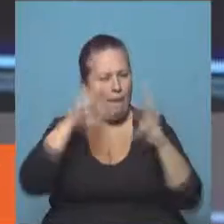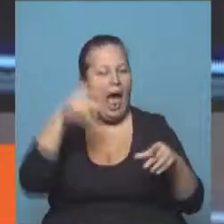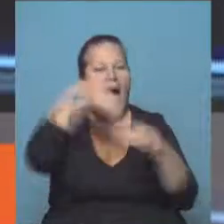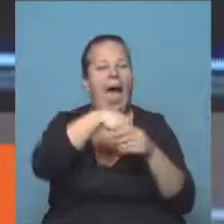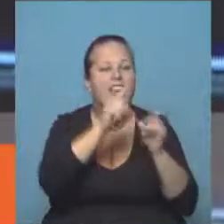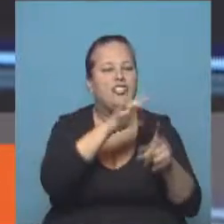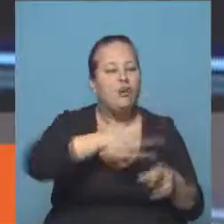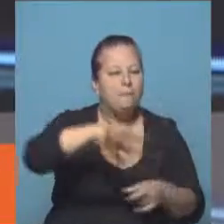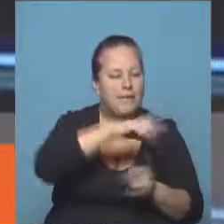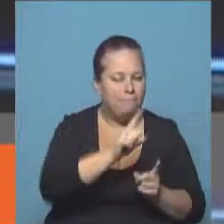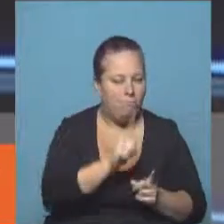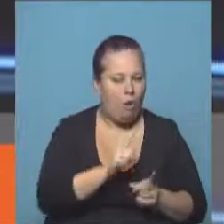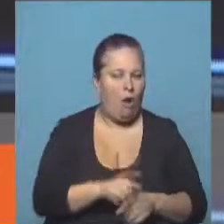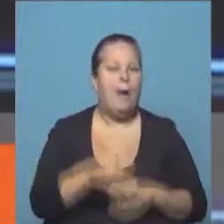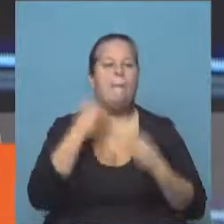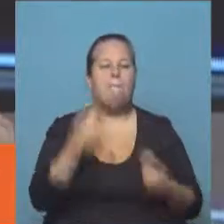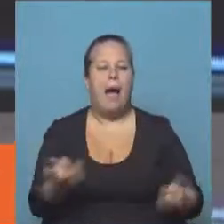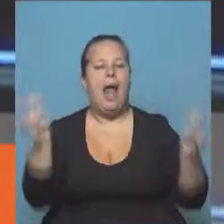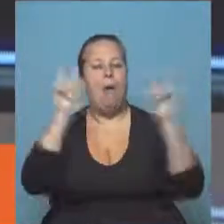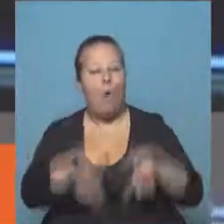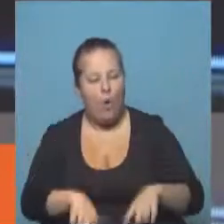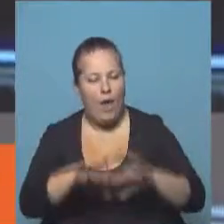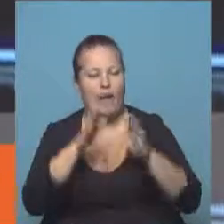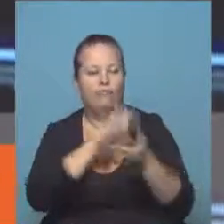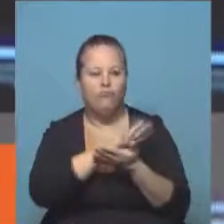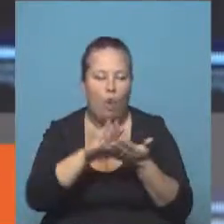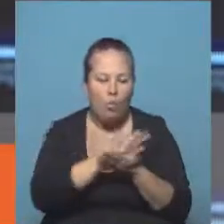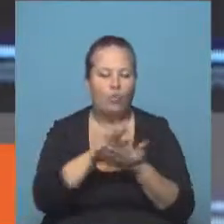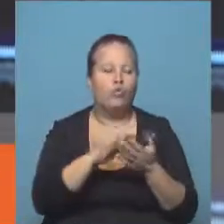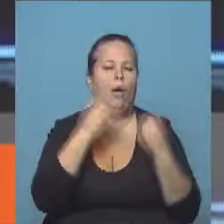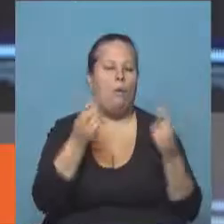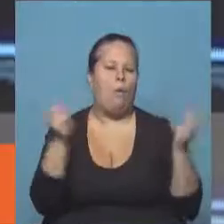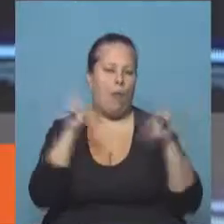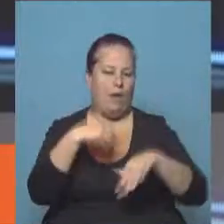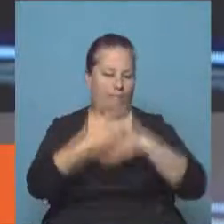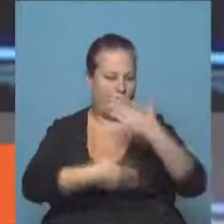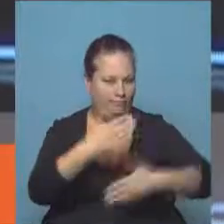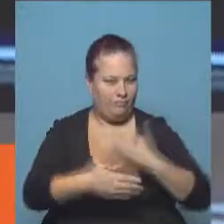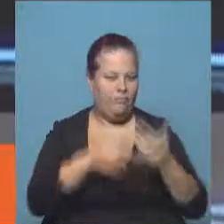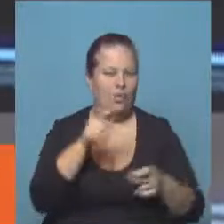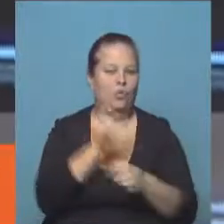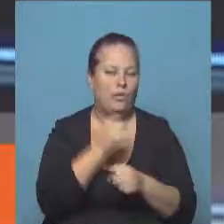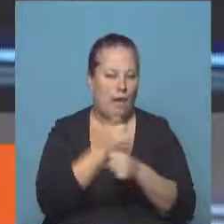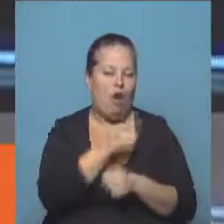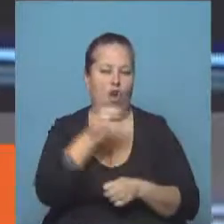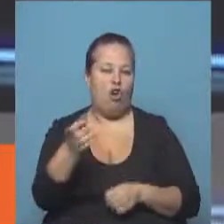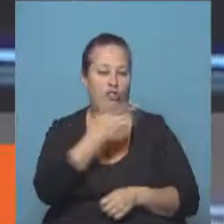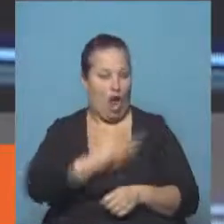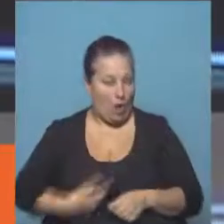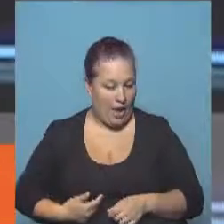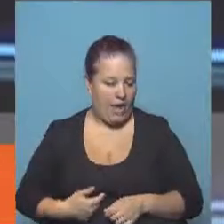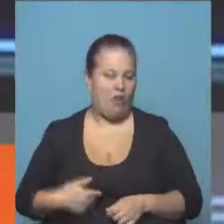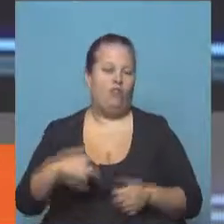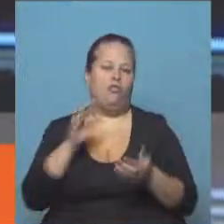dentro de sí mismo para recuperar un ordenamiento que le permita encauzar su función de oposición en